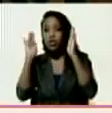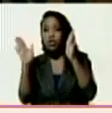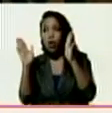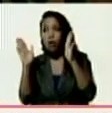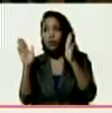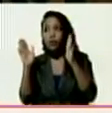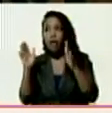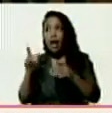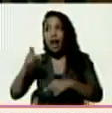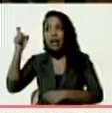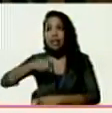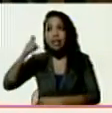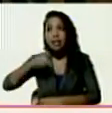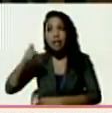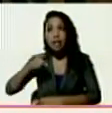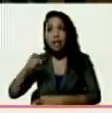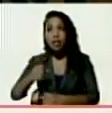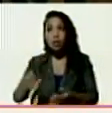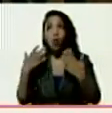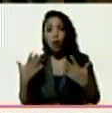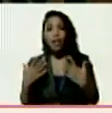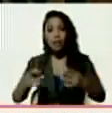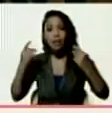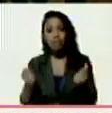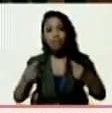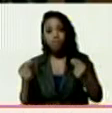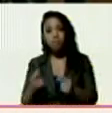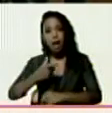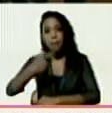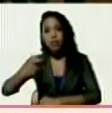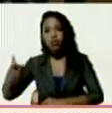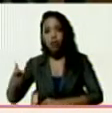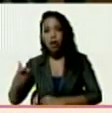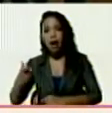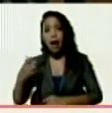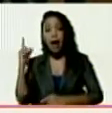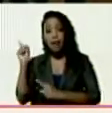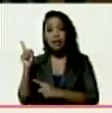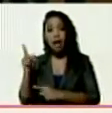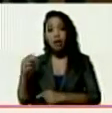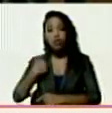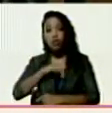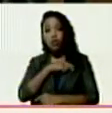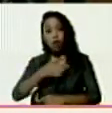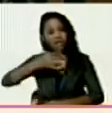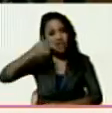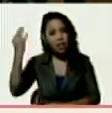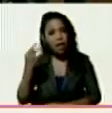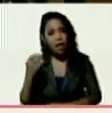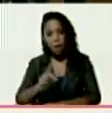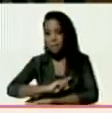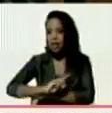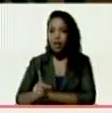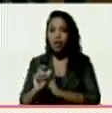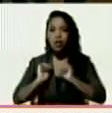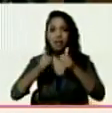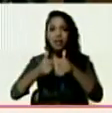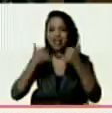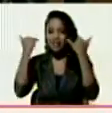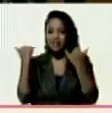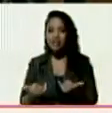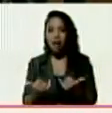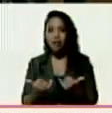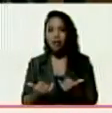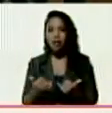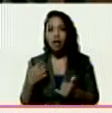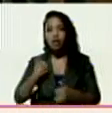que hay que atender las necesidades urgentes de nuestra gente, y ese para nosotros es el verdadero mandato inicial. Desde ya